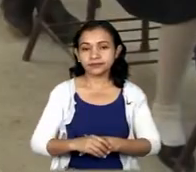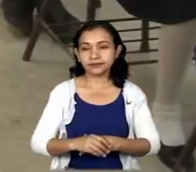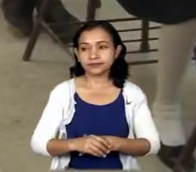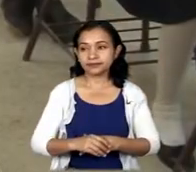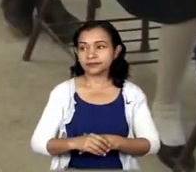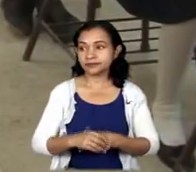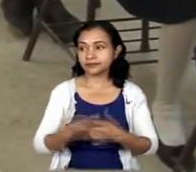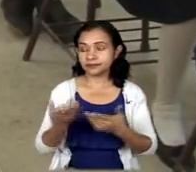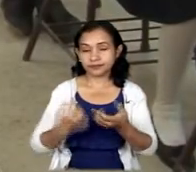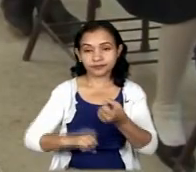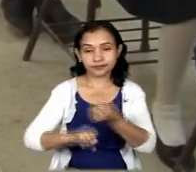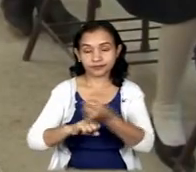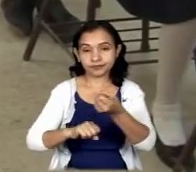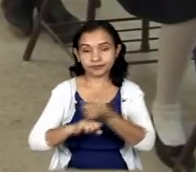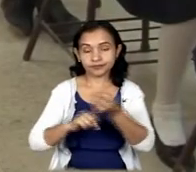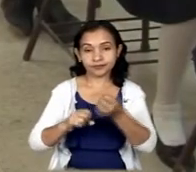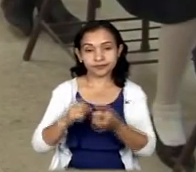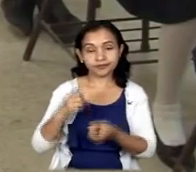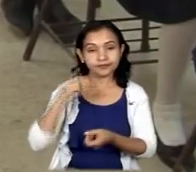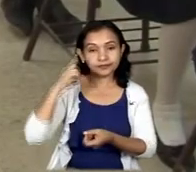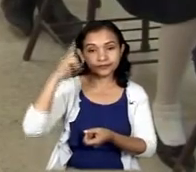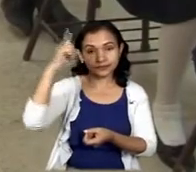de sostenibilidad,